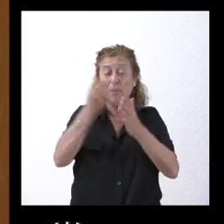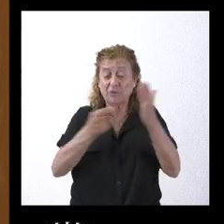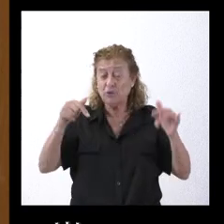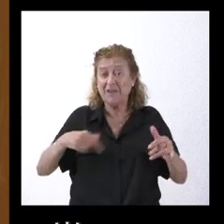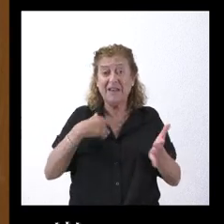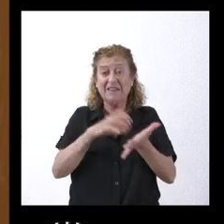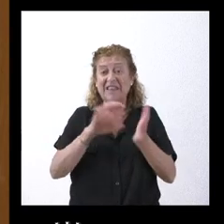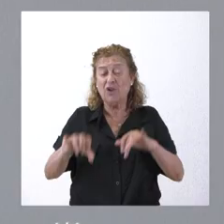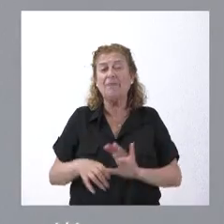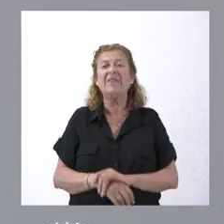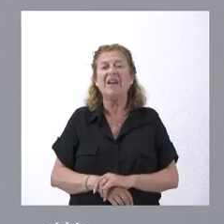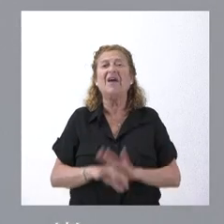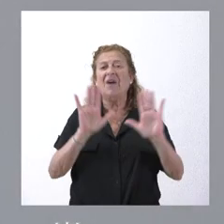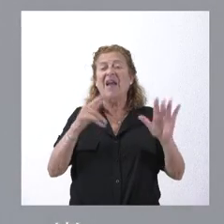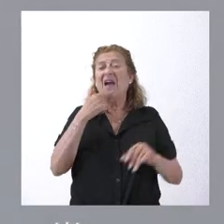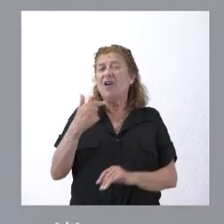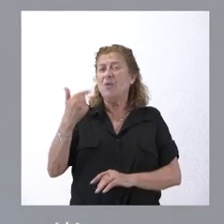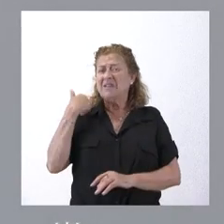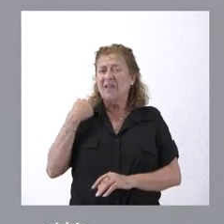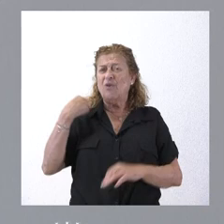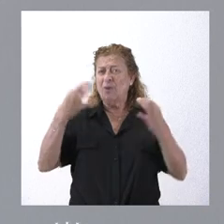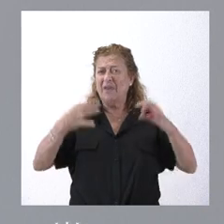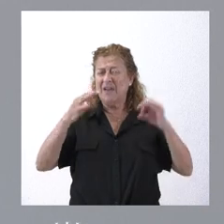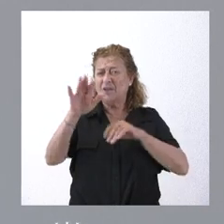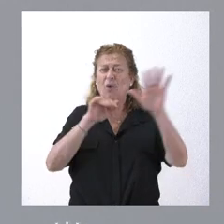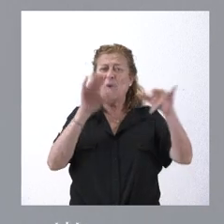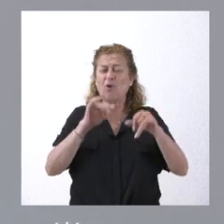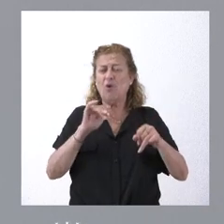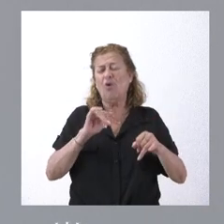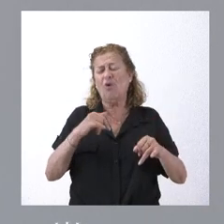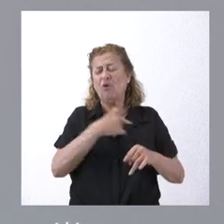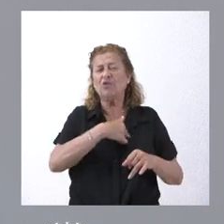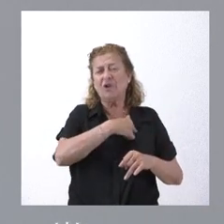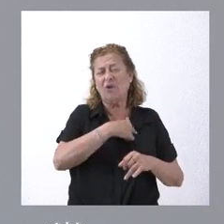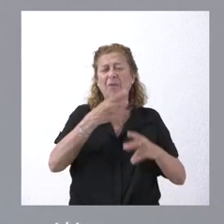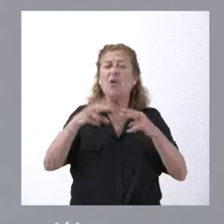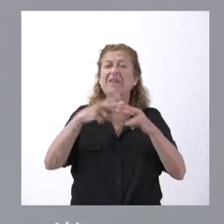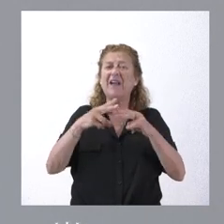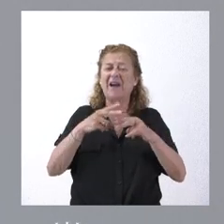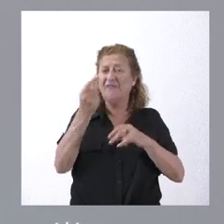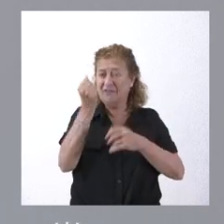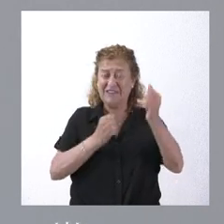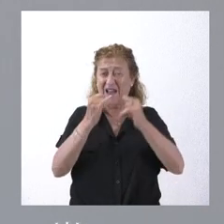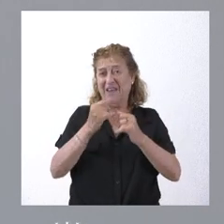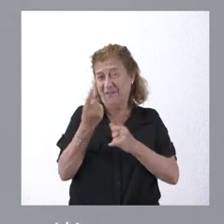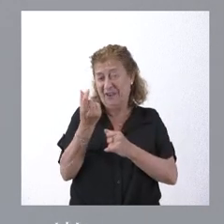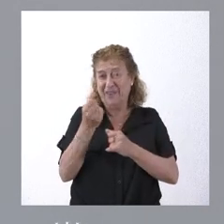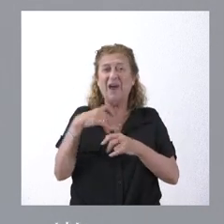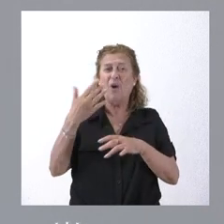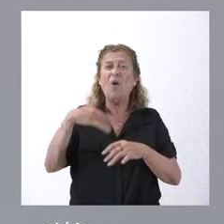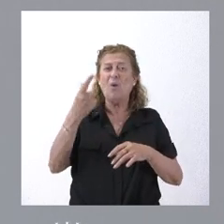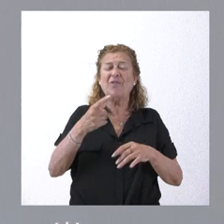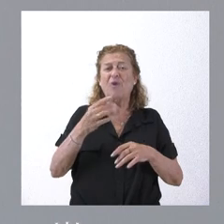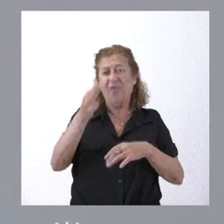comunidad. Bueno, el año pasado lo cierto es que se convocó el Consejo de Política Fiscal y Financiera en diciembre, que fue cuando se nos otorgaron los